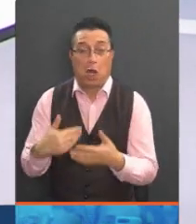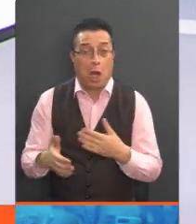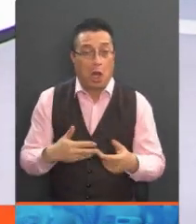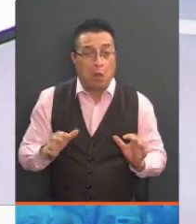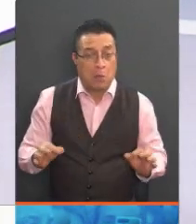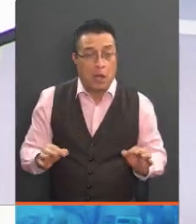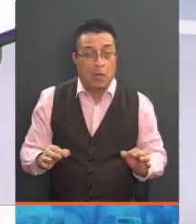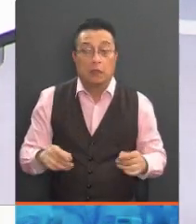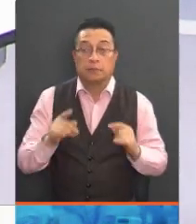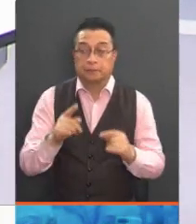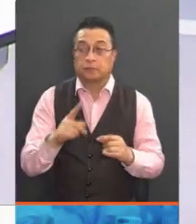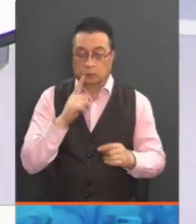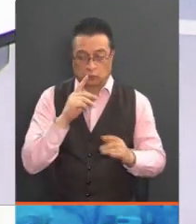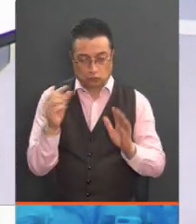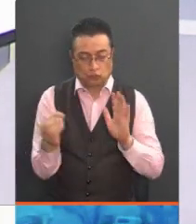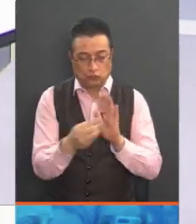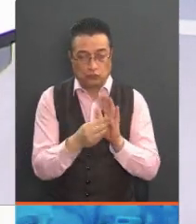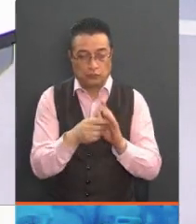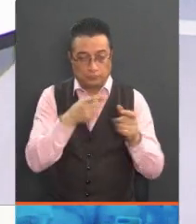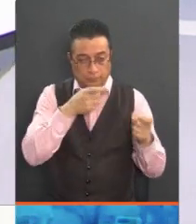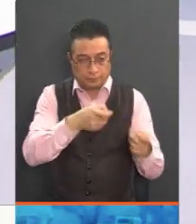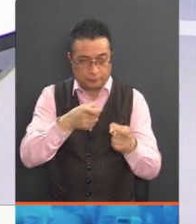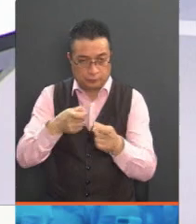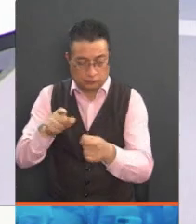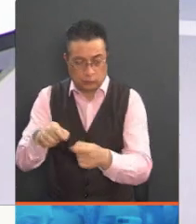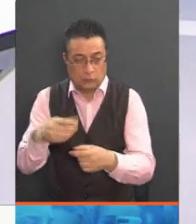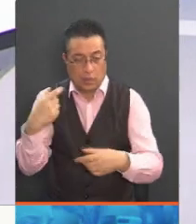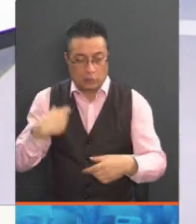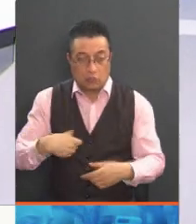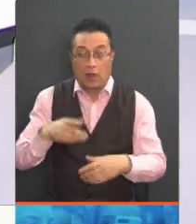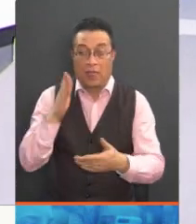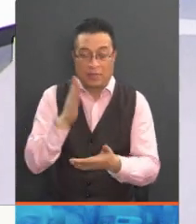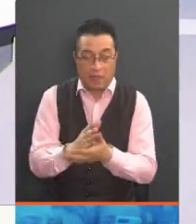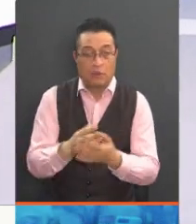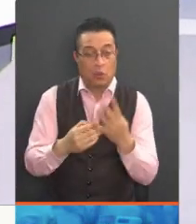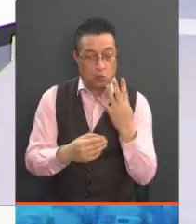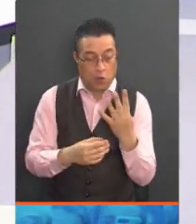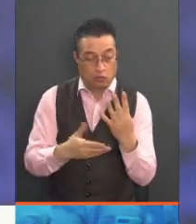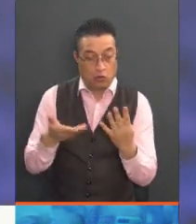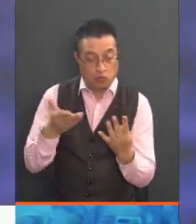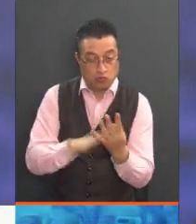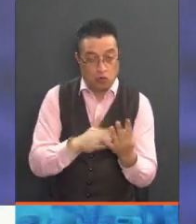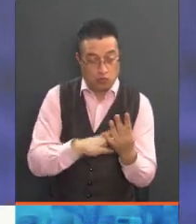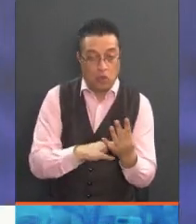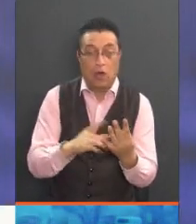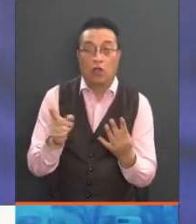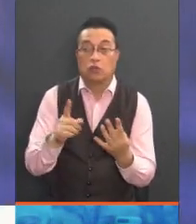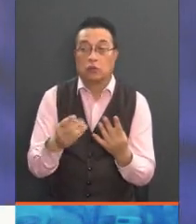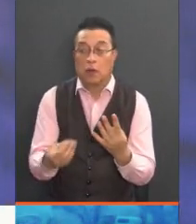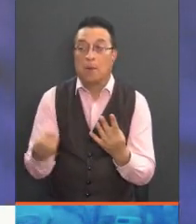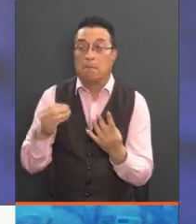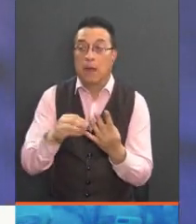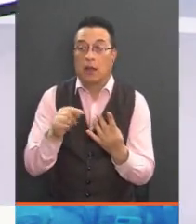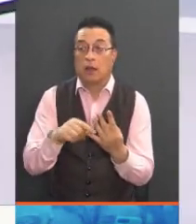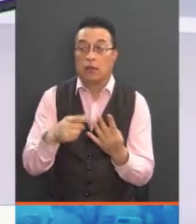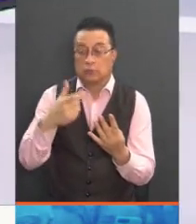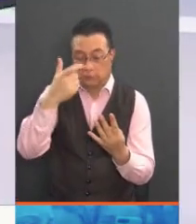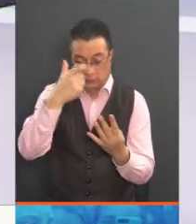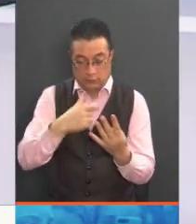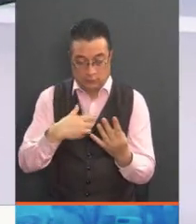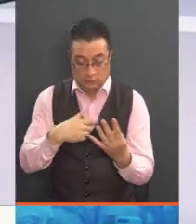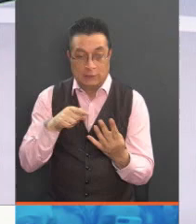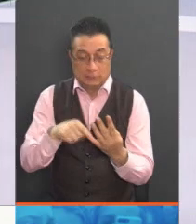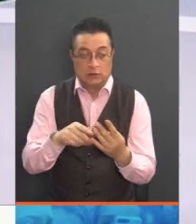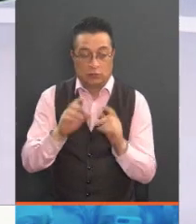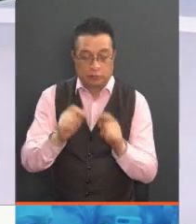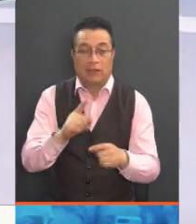hay hasta una nomenclatura para llamarle tiroteo en Estados Unidos. Tiene sí. que haber 4 muertos y no tiene que estar sumado allí el perpetrador. Allí se le